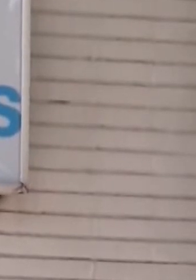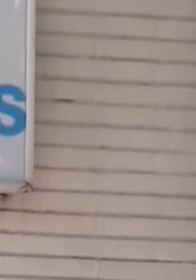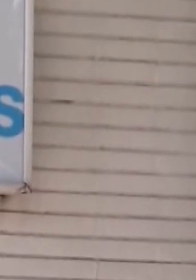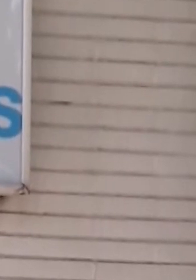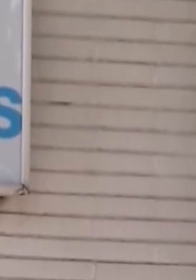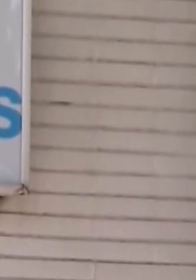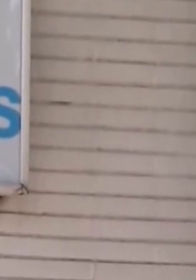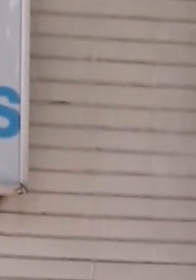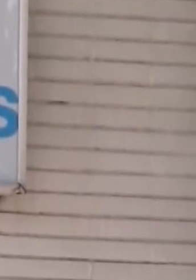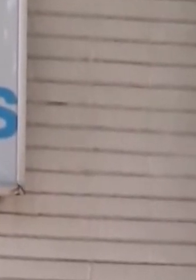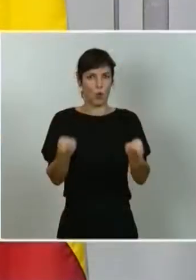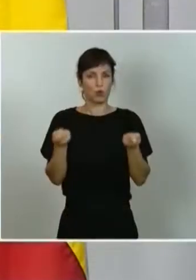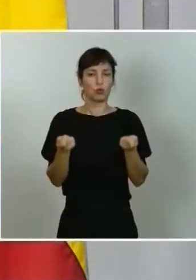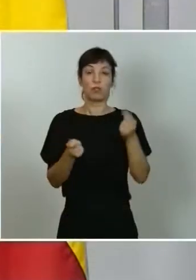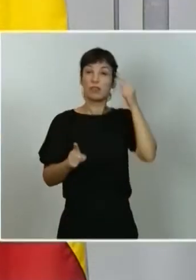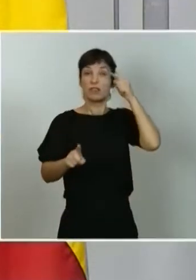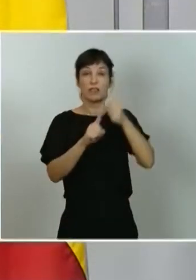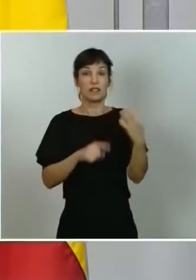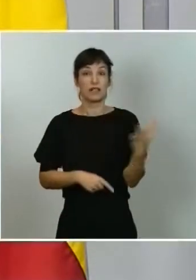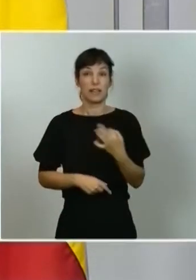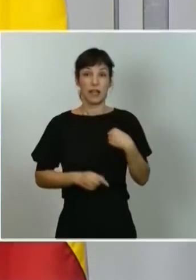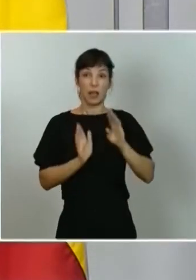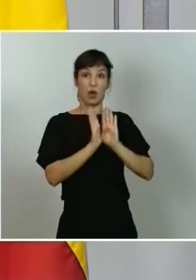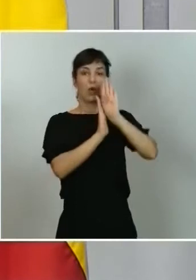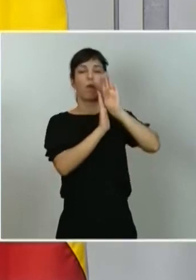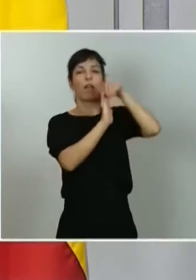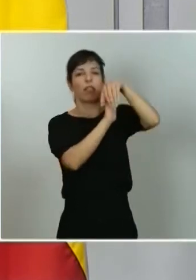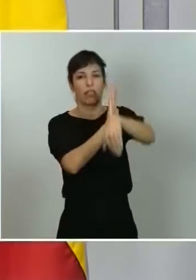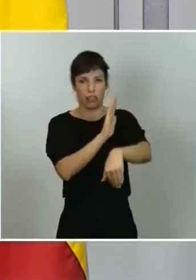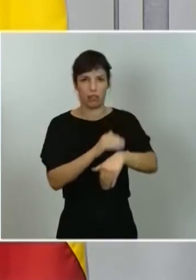asistencial para tomar medidas. El Ministerio de Sanidad ha notificado